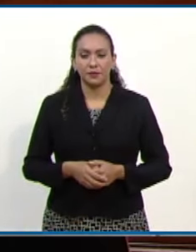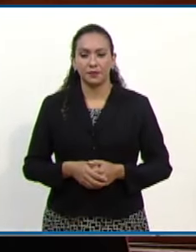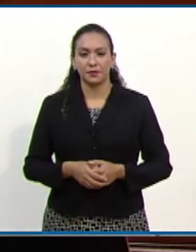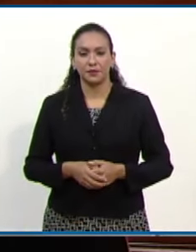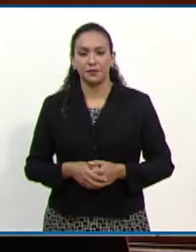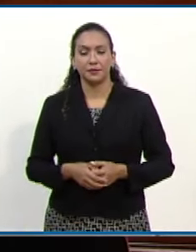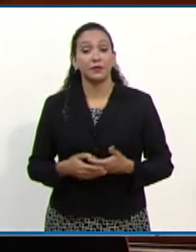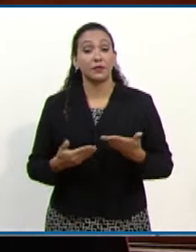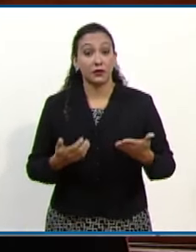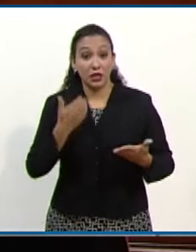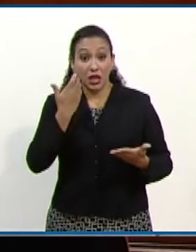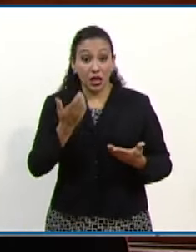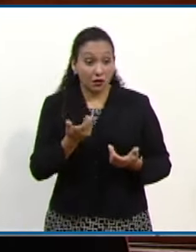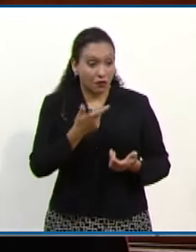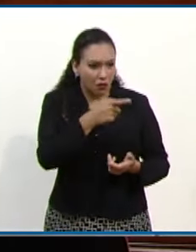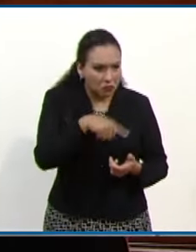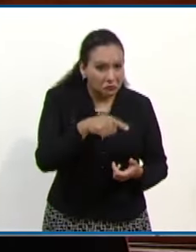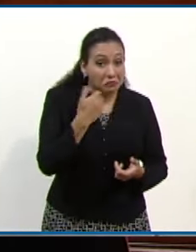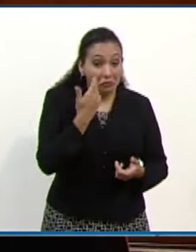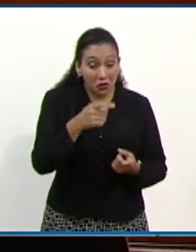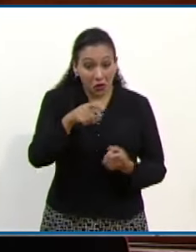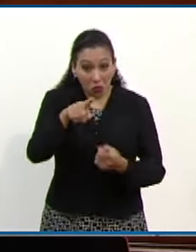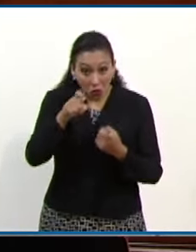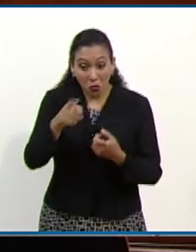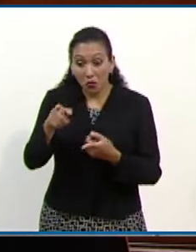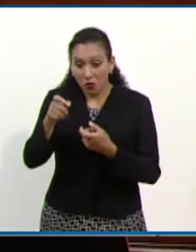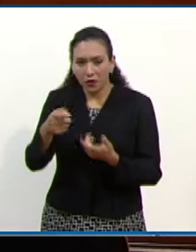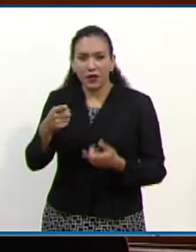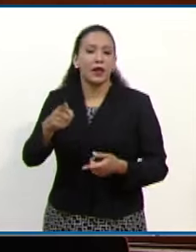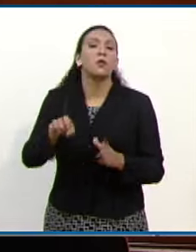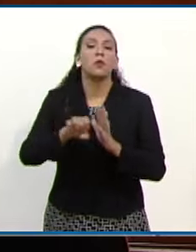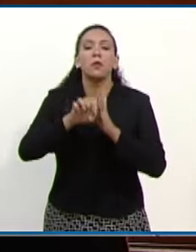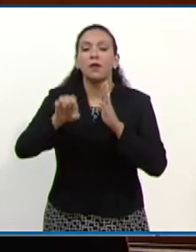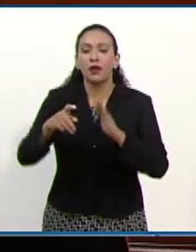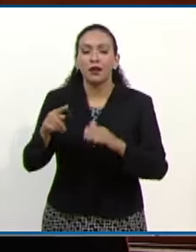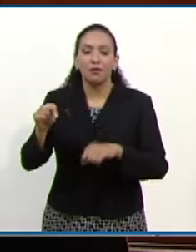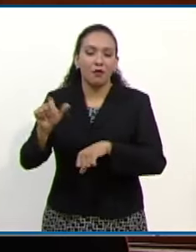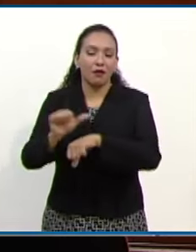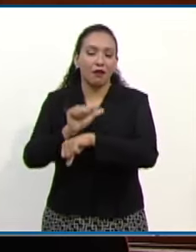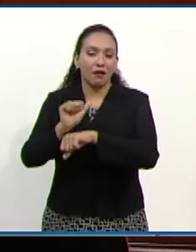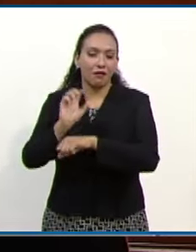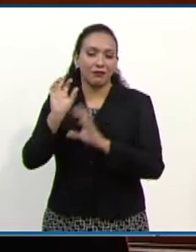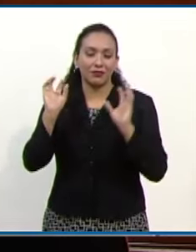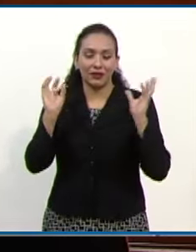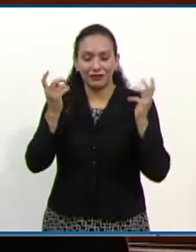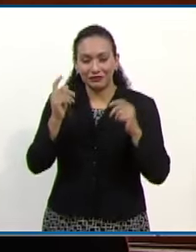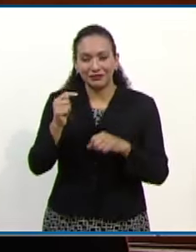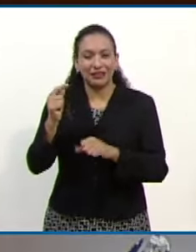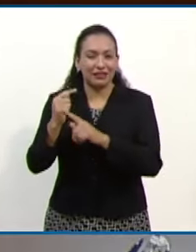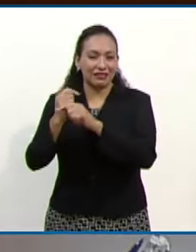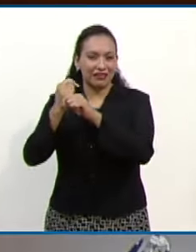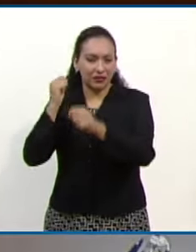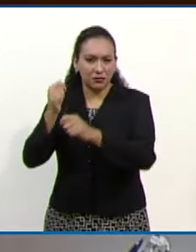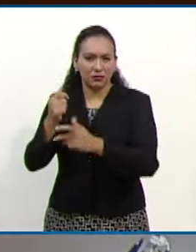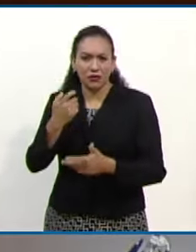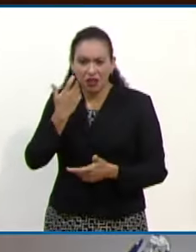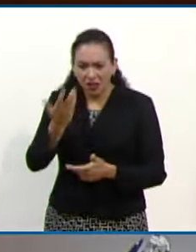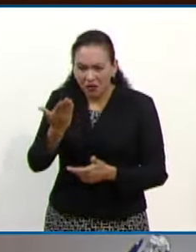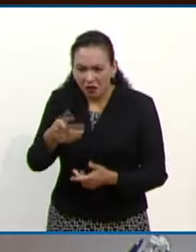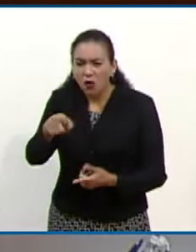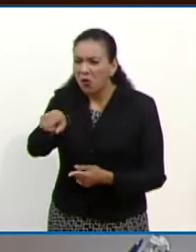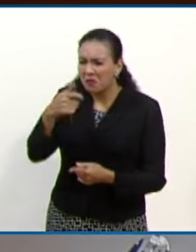Pretende un cobro por el servicio prestado por la Autoridad de Tránsito y Vialidad Municipal. Sin embargo, tales pruebas no